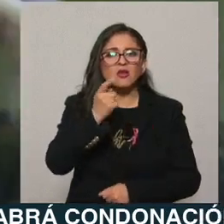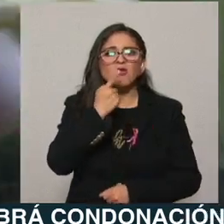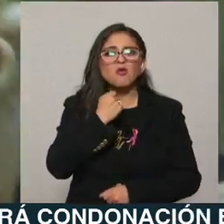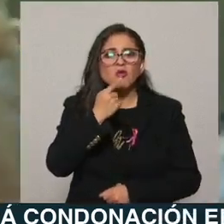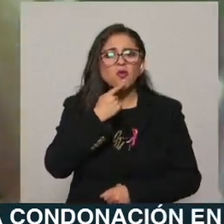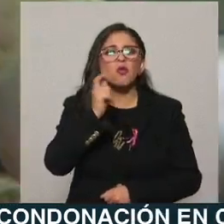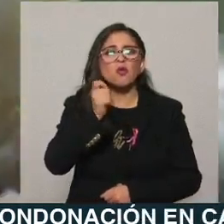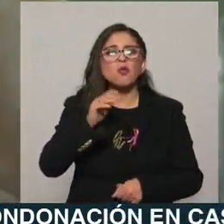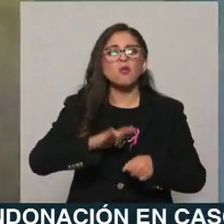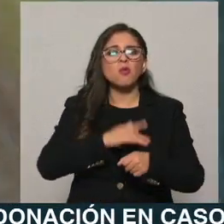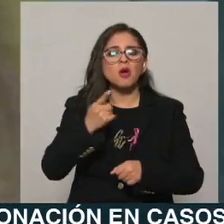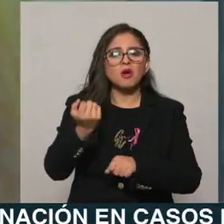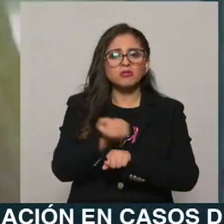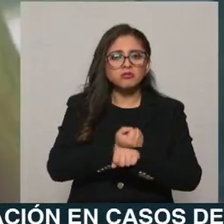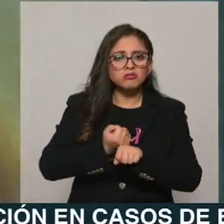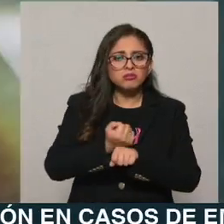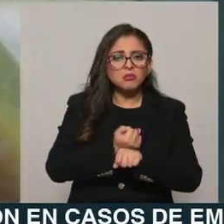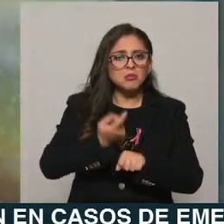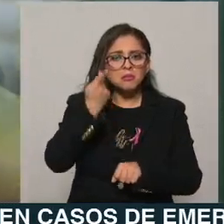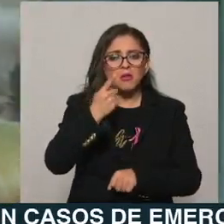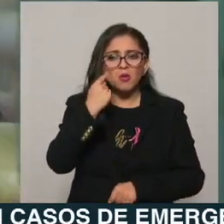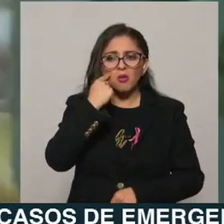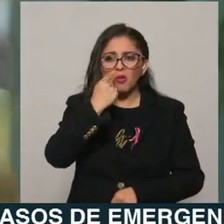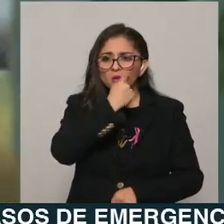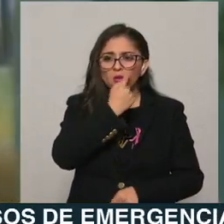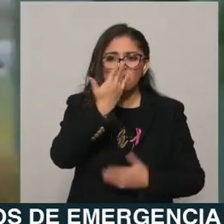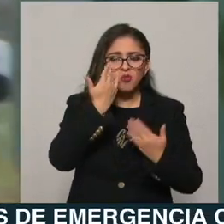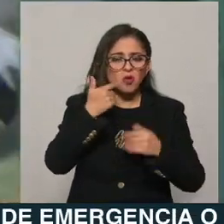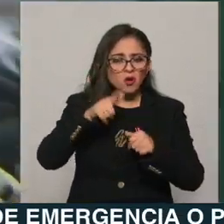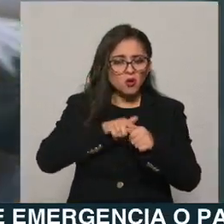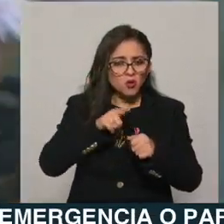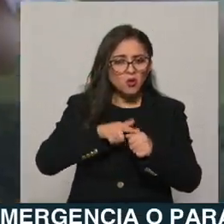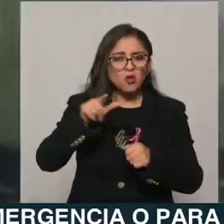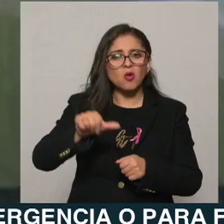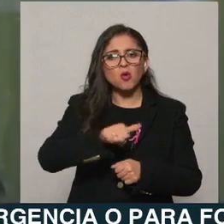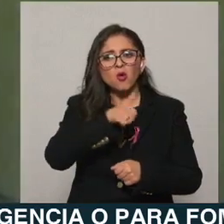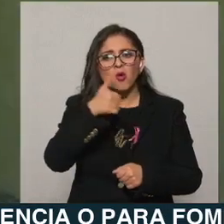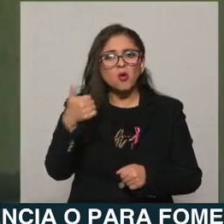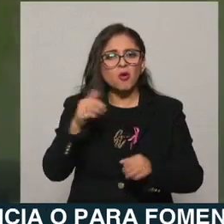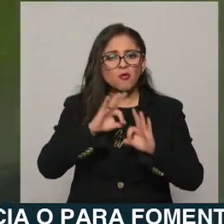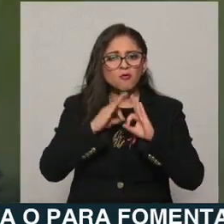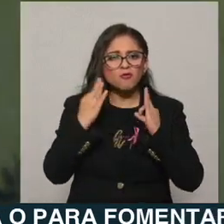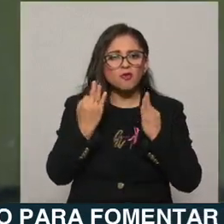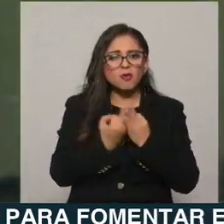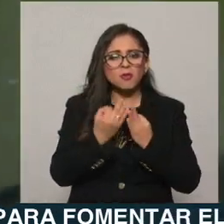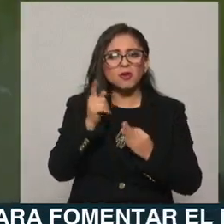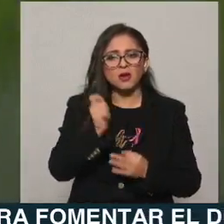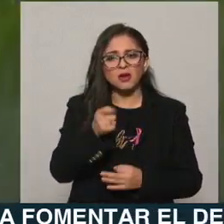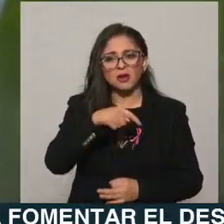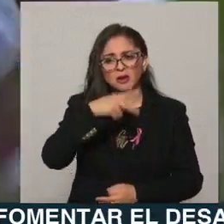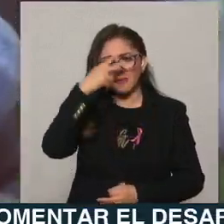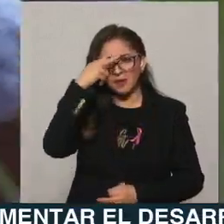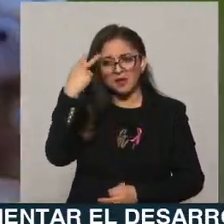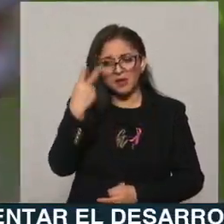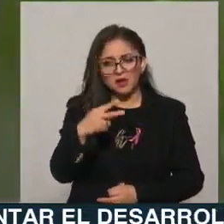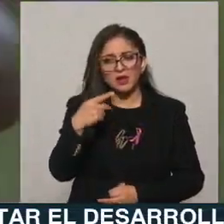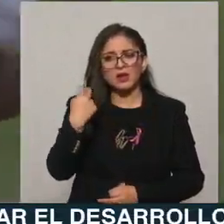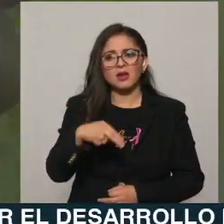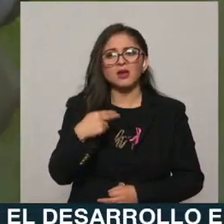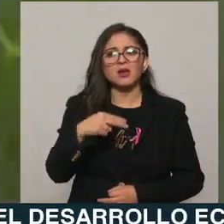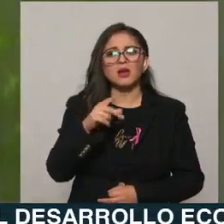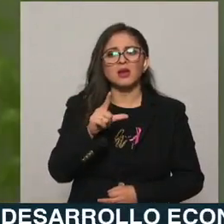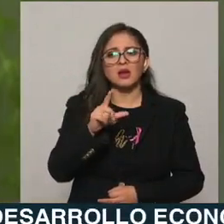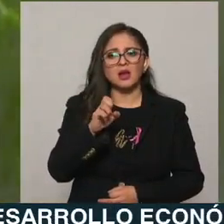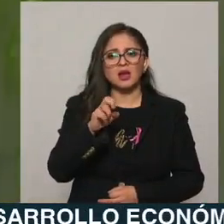de la sangre, pero no tienen pigmentación en los ojos. Y este es otro fenotipo también de los Ambystoma mexicano, que se le conoce